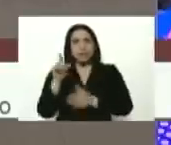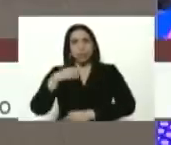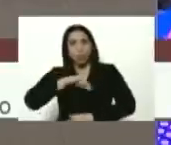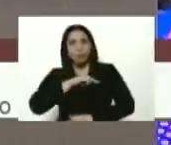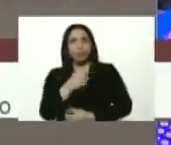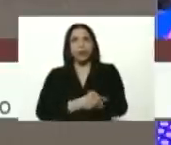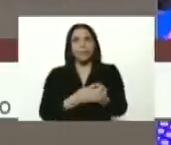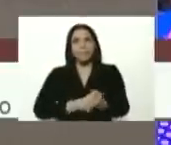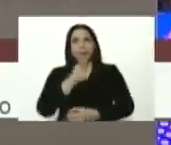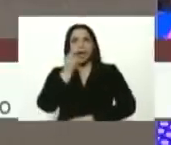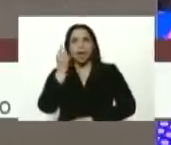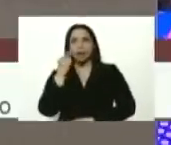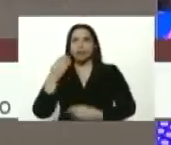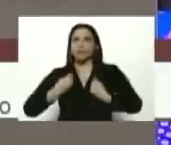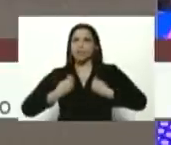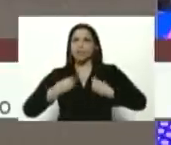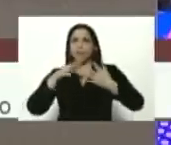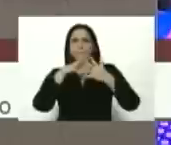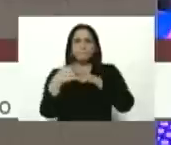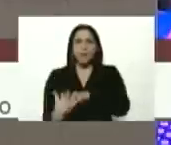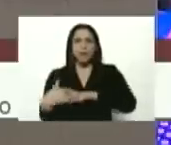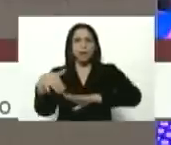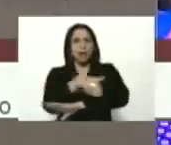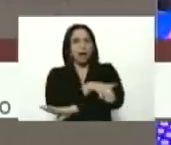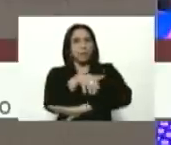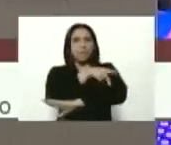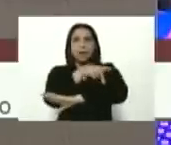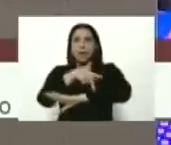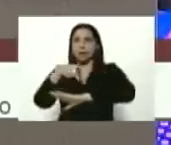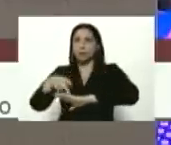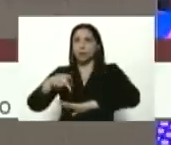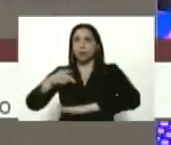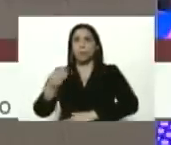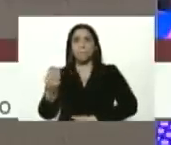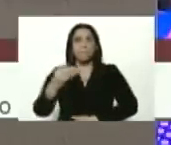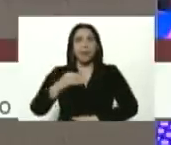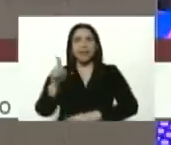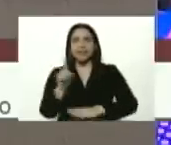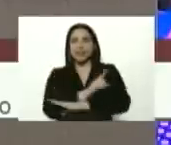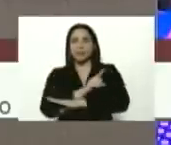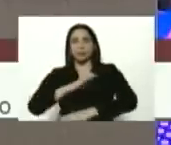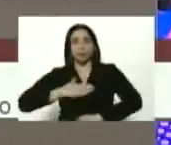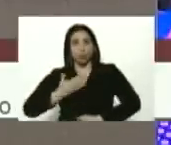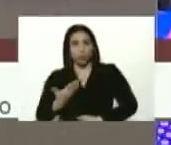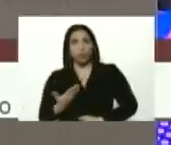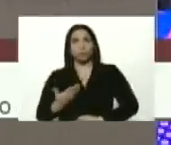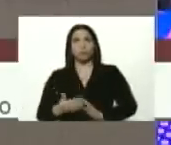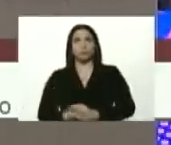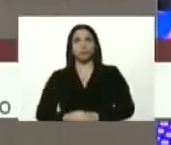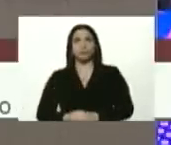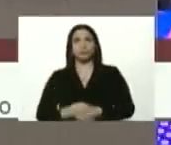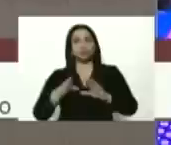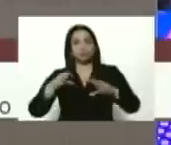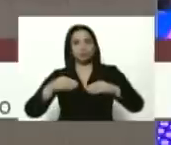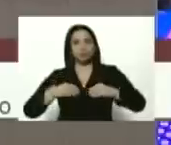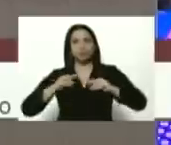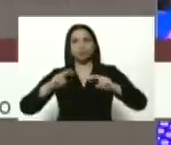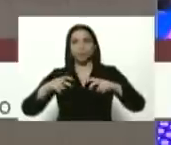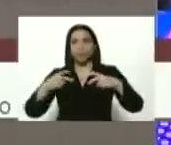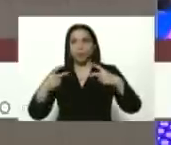viven en el barrio, que viven en la calle, que viven en la parroquia, pues más rápidamente podremos ir asumiendo